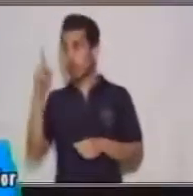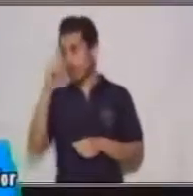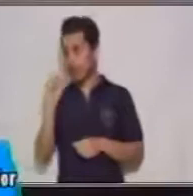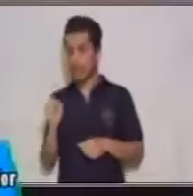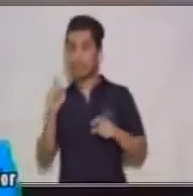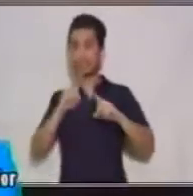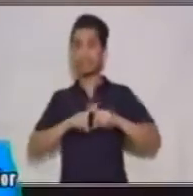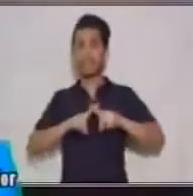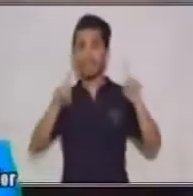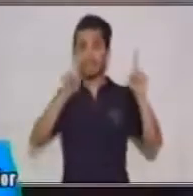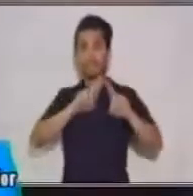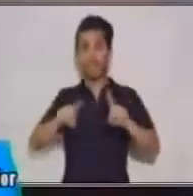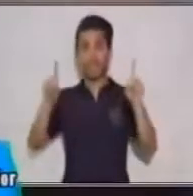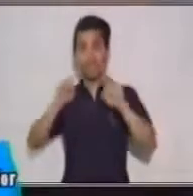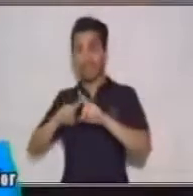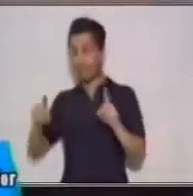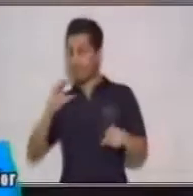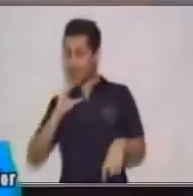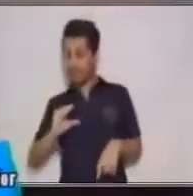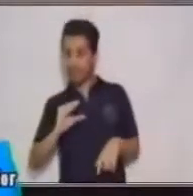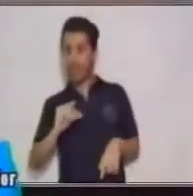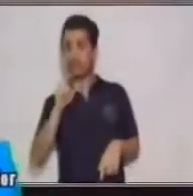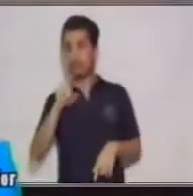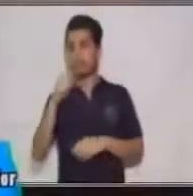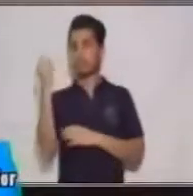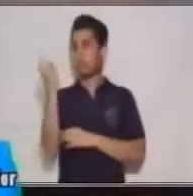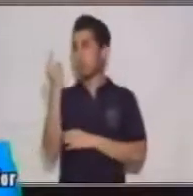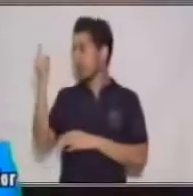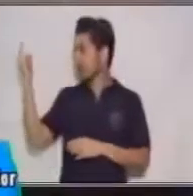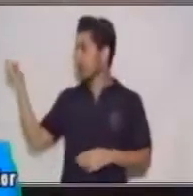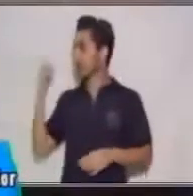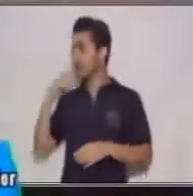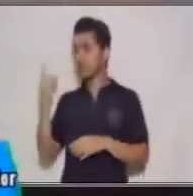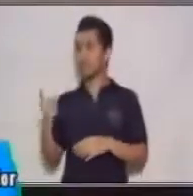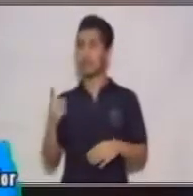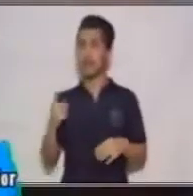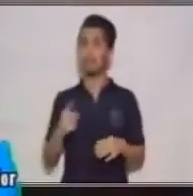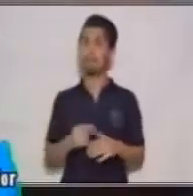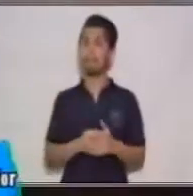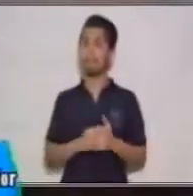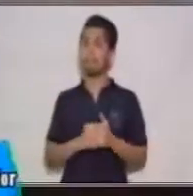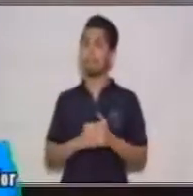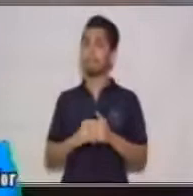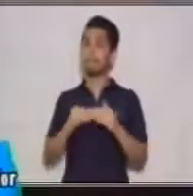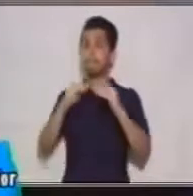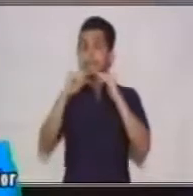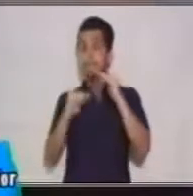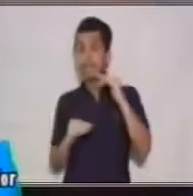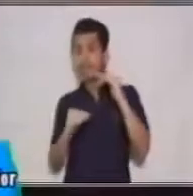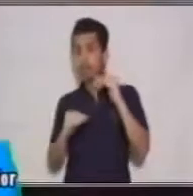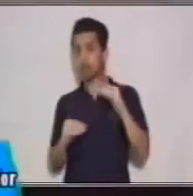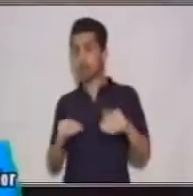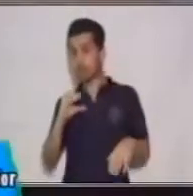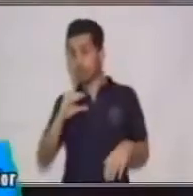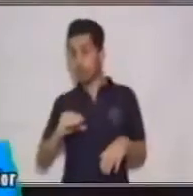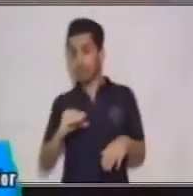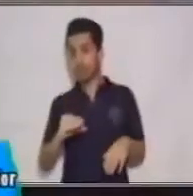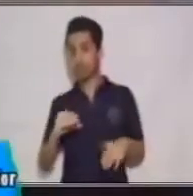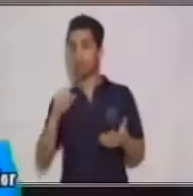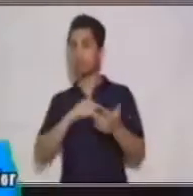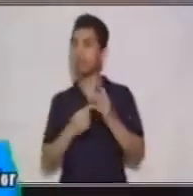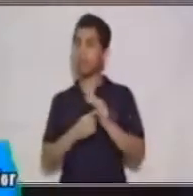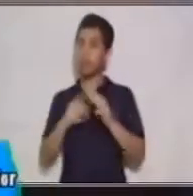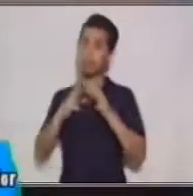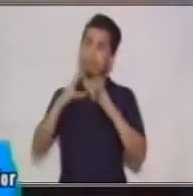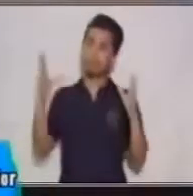es importante que tomes en cuenta esto. Entre menor es el denominador, mayor es la